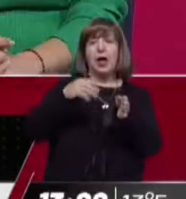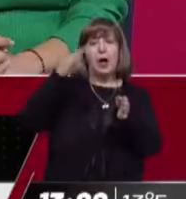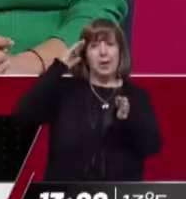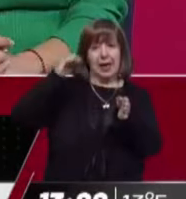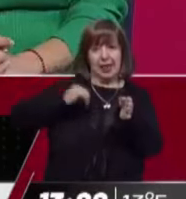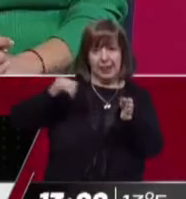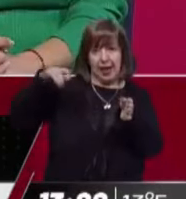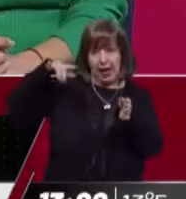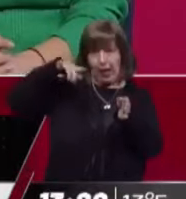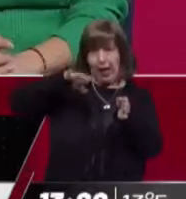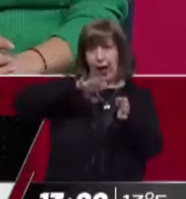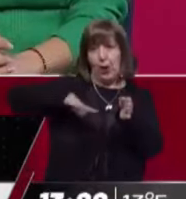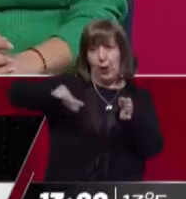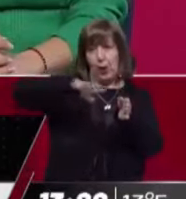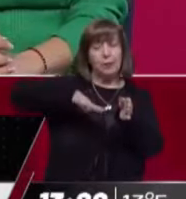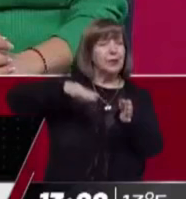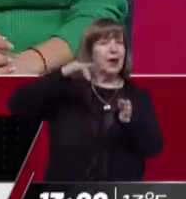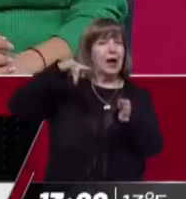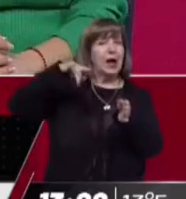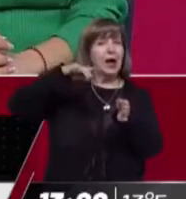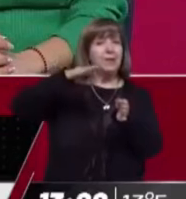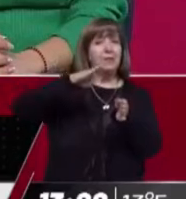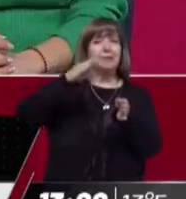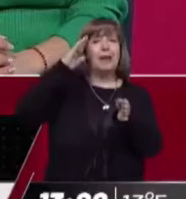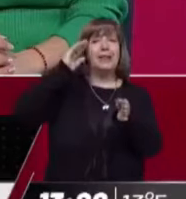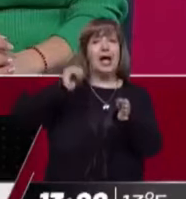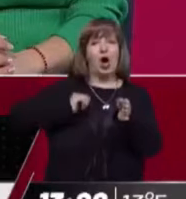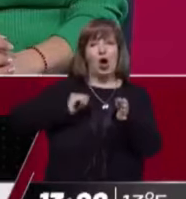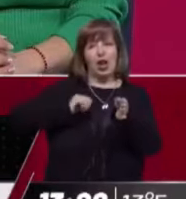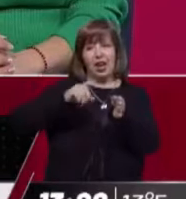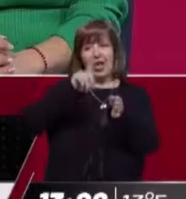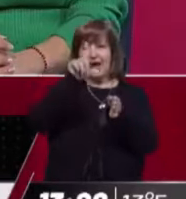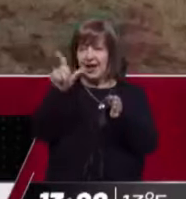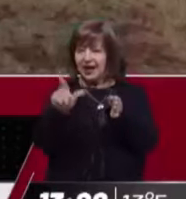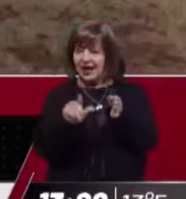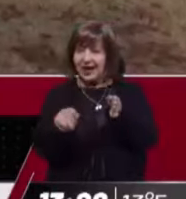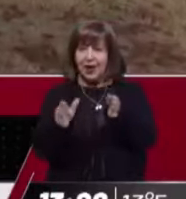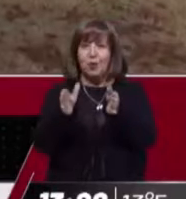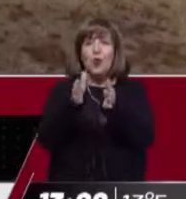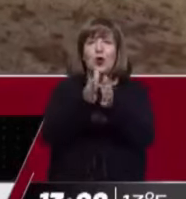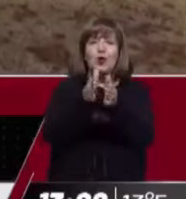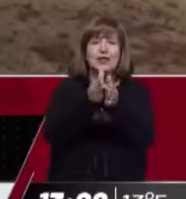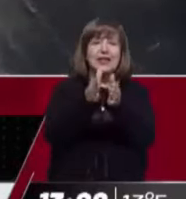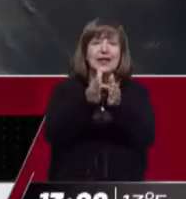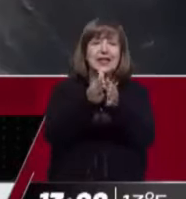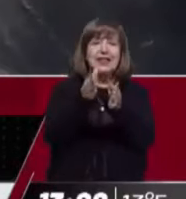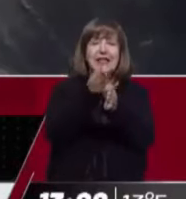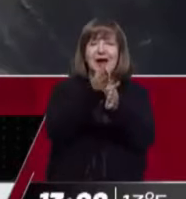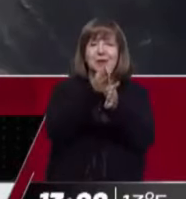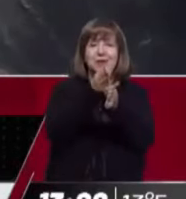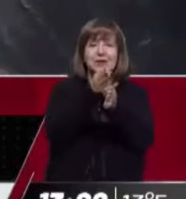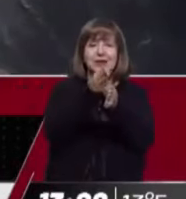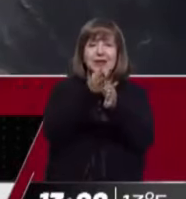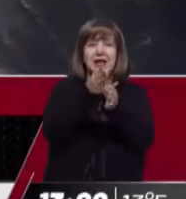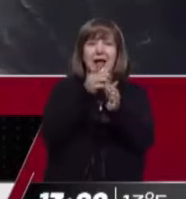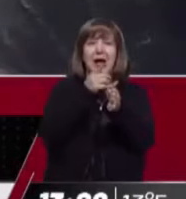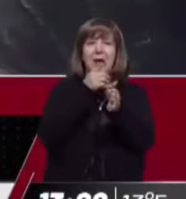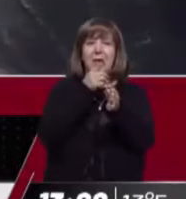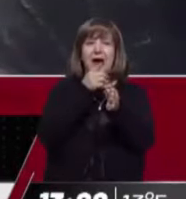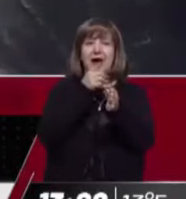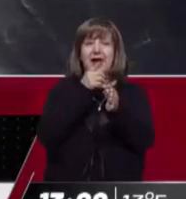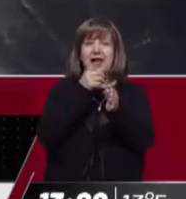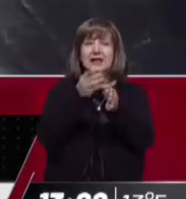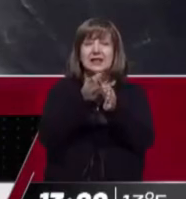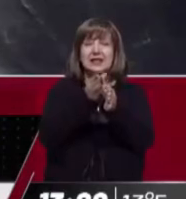una base militar, en la Patagonia, y esta está muy cerquita entre la frontera entre Argentina y Chile. Esta base militar se trata de un centro de prevención